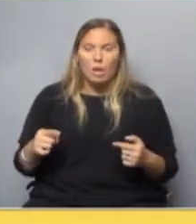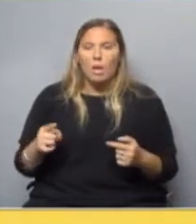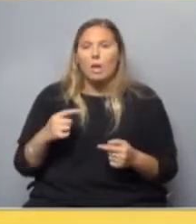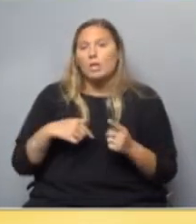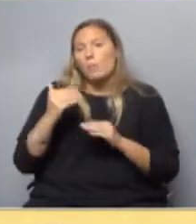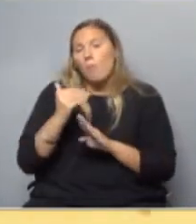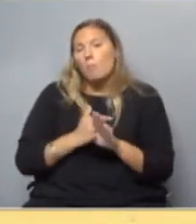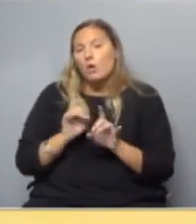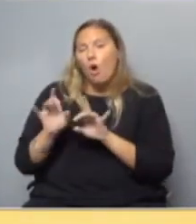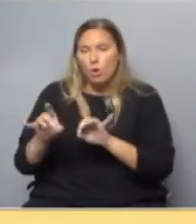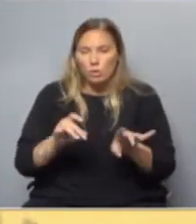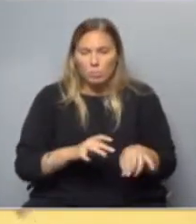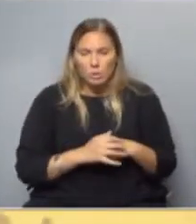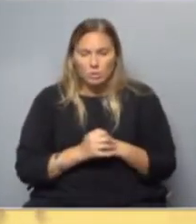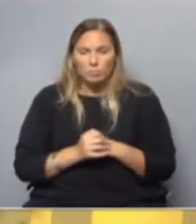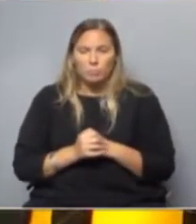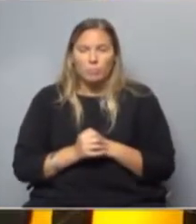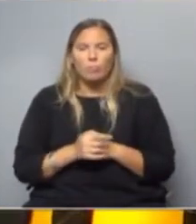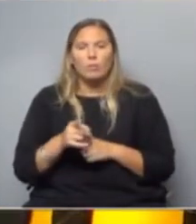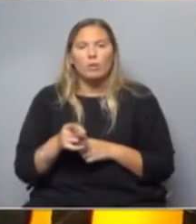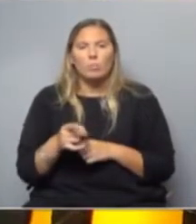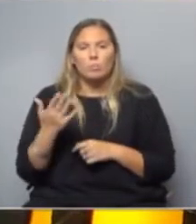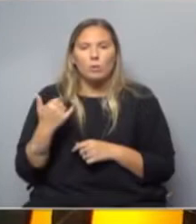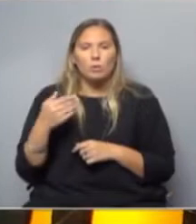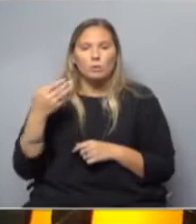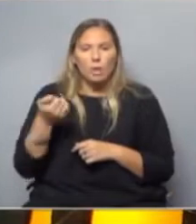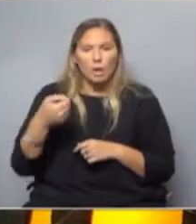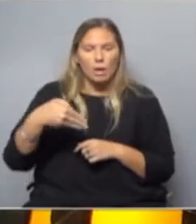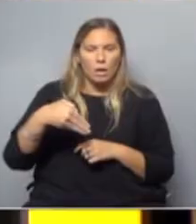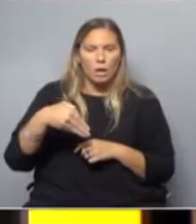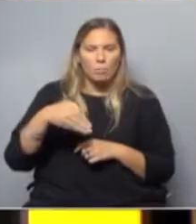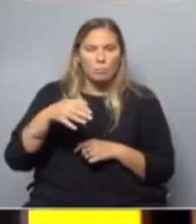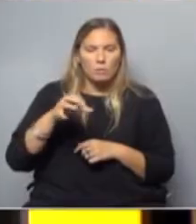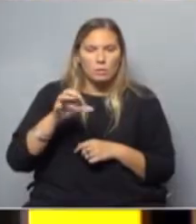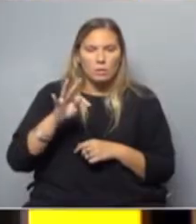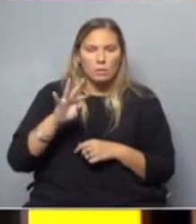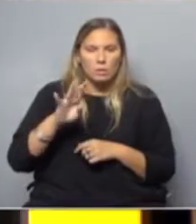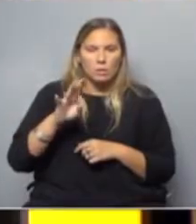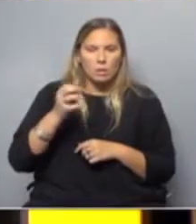menor, ¿no? Está bueno. Fernando, vos eras habitué del Ámsterdam en tus años montevideanos.